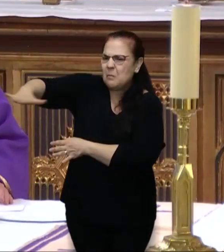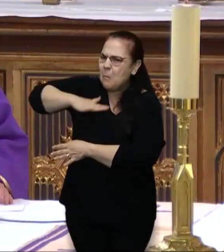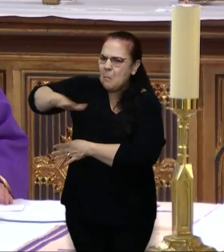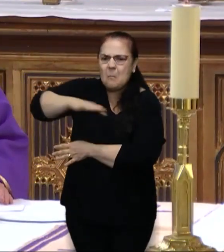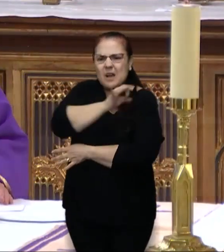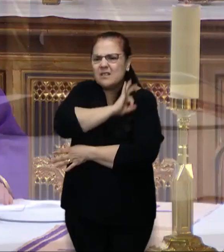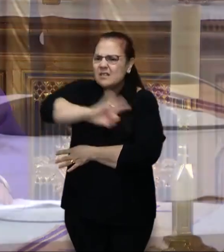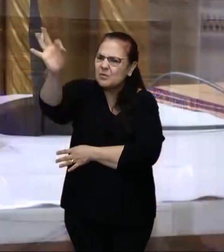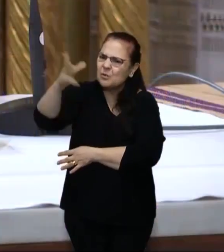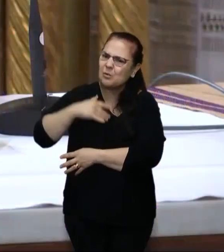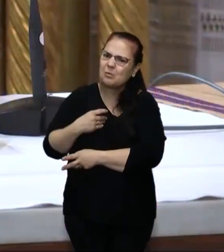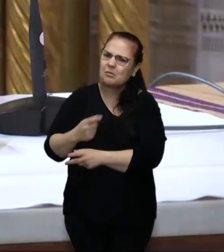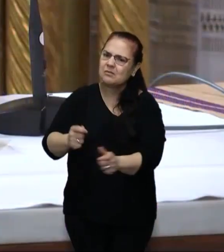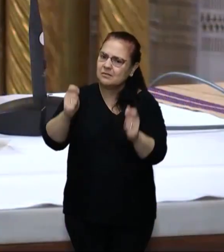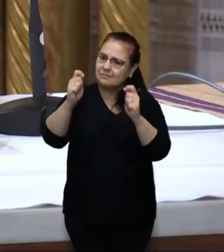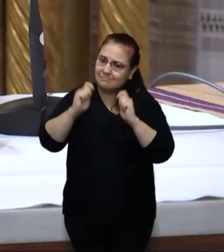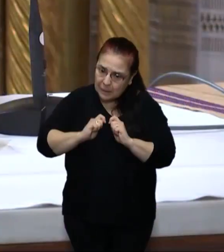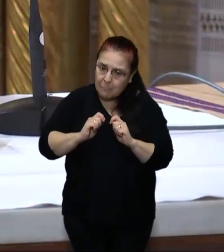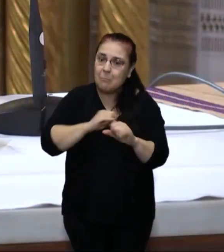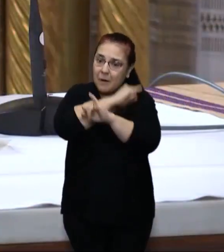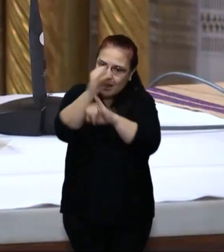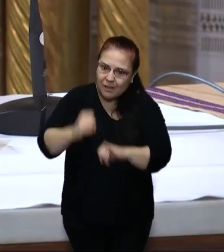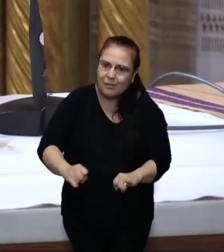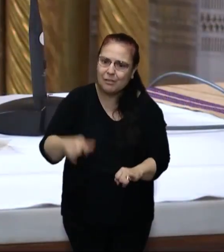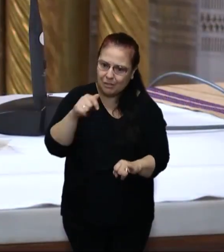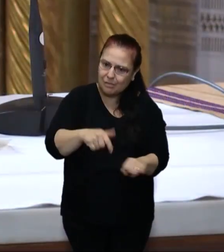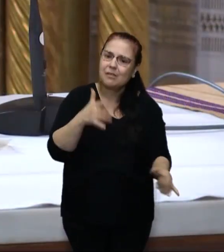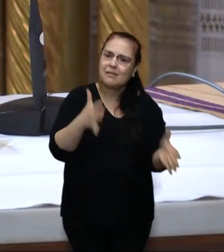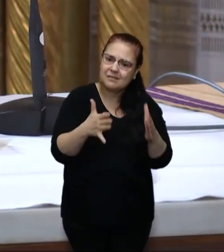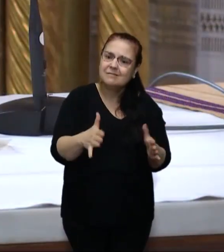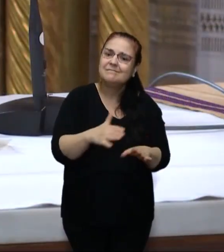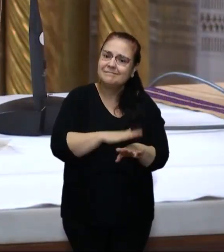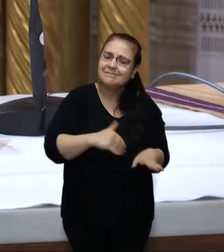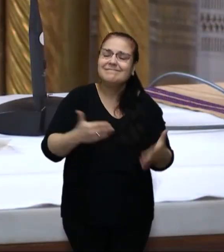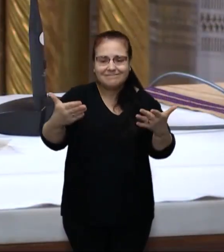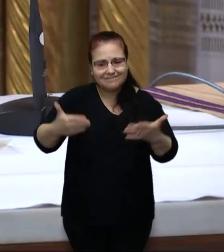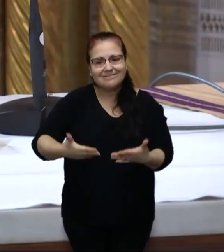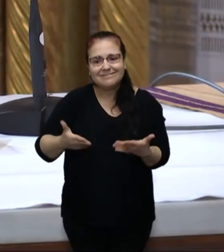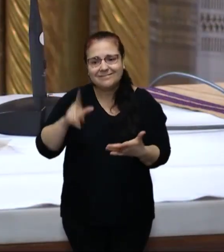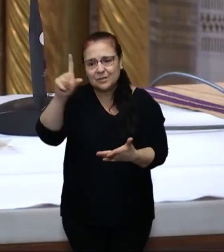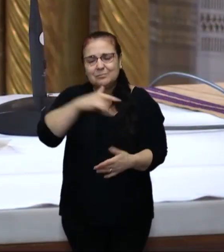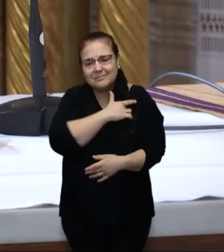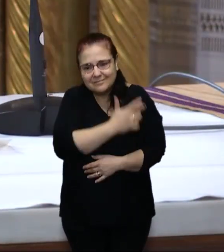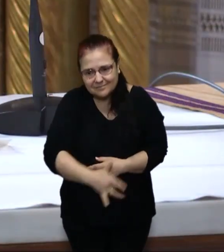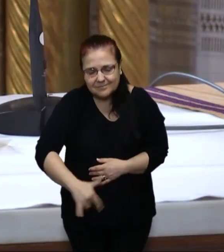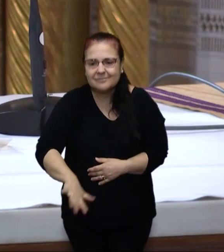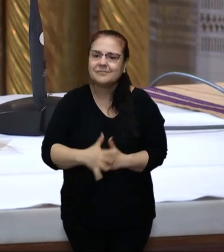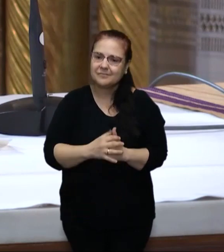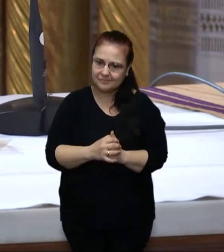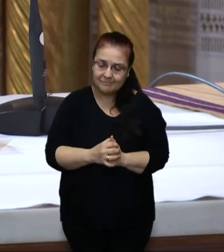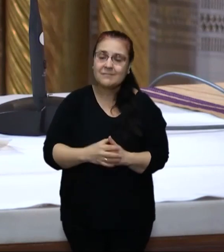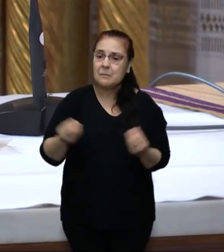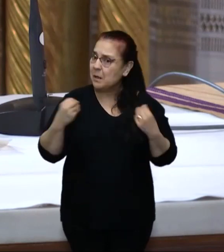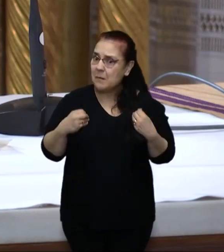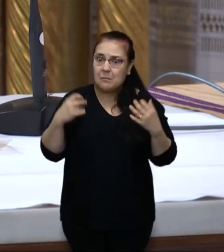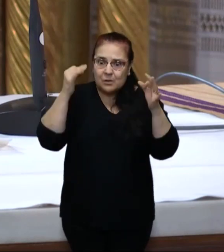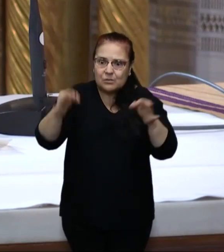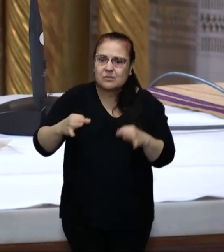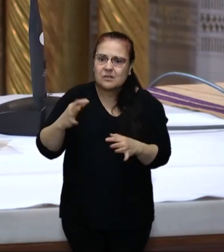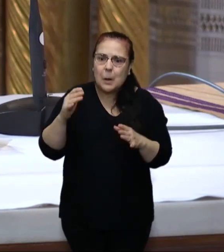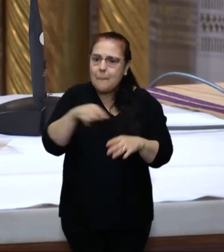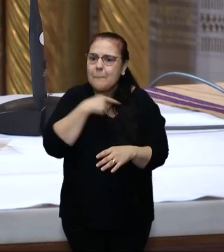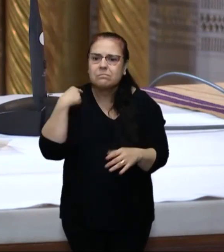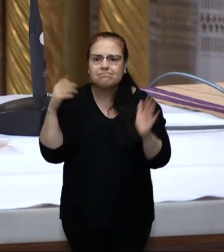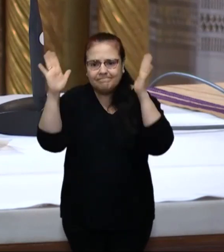los males, Señor, y concédenos la paz en nuestros días, para que, ayudados por tu misericordia, vivamos siempre libres